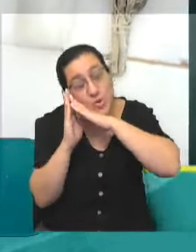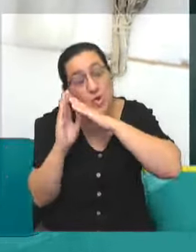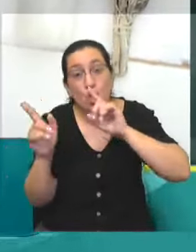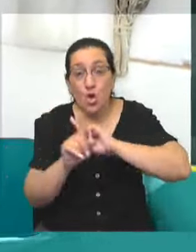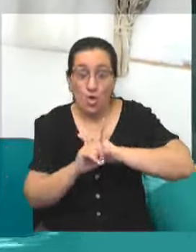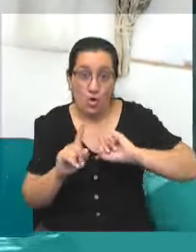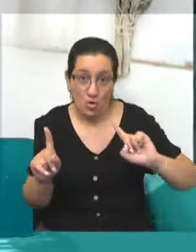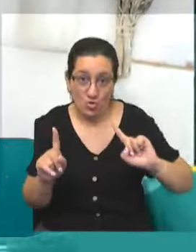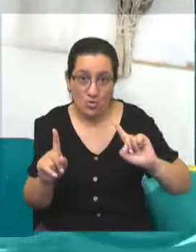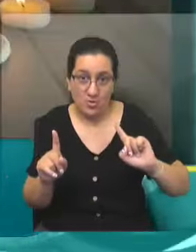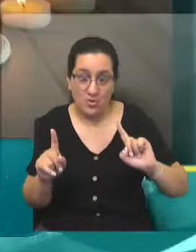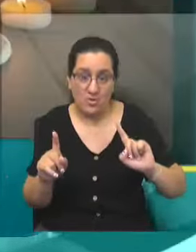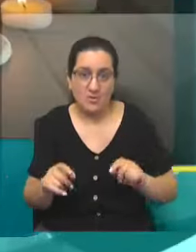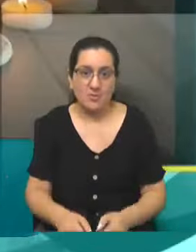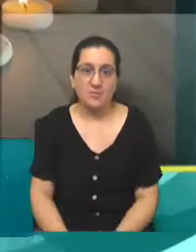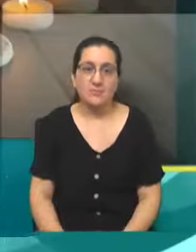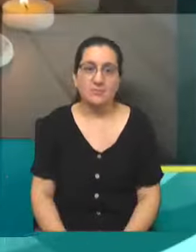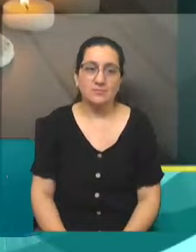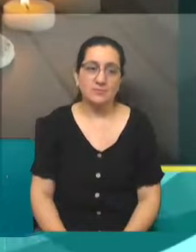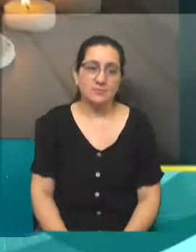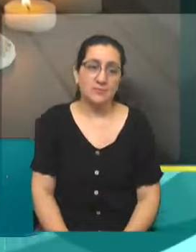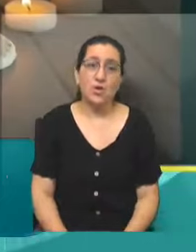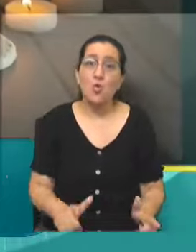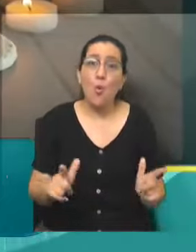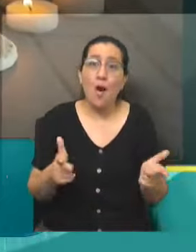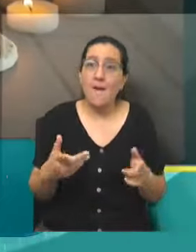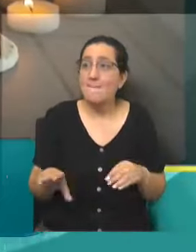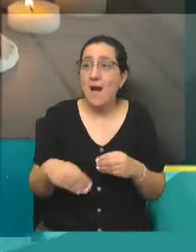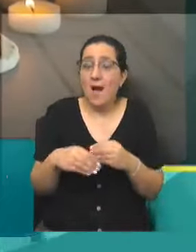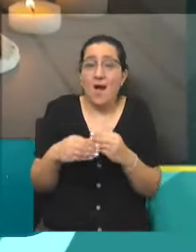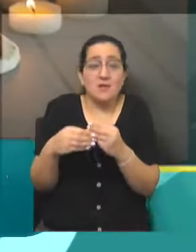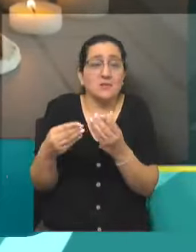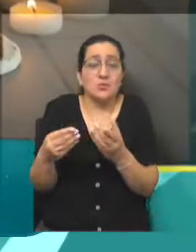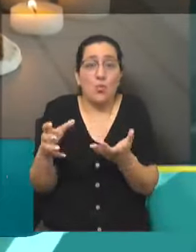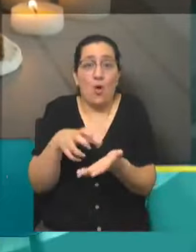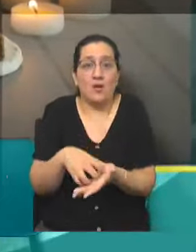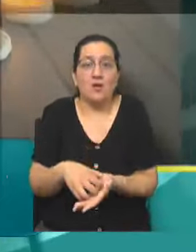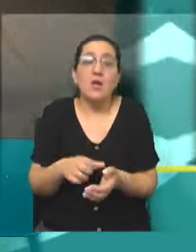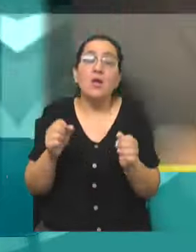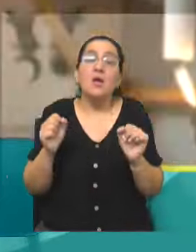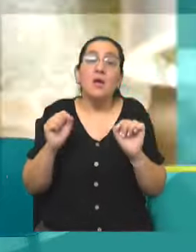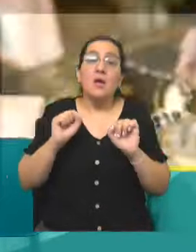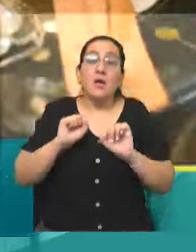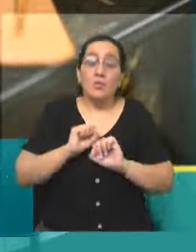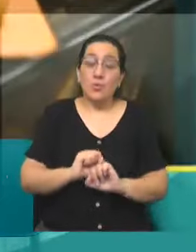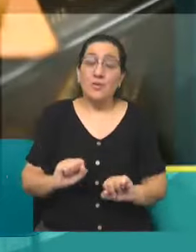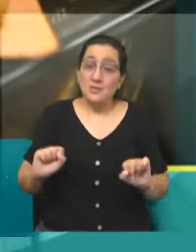sin casa, Tatiana, en mi casa es un pañuelo, ¿dónde meto el altar? No tengo otro lugar. Puede ser si tenemos